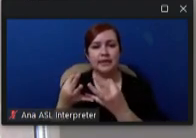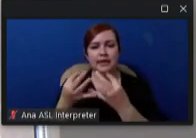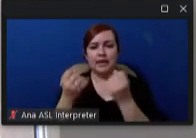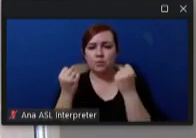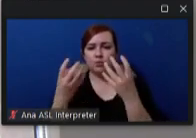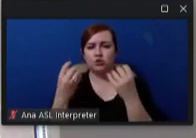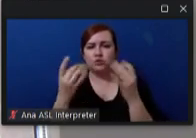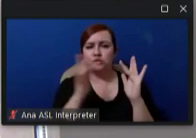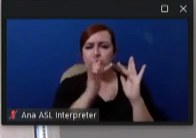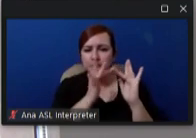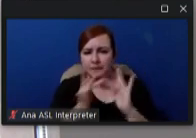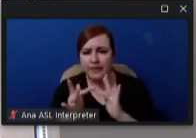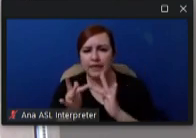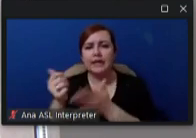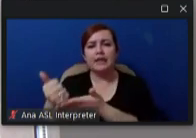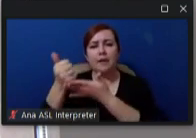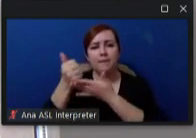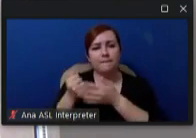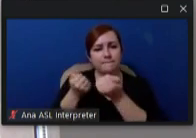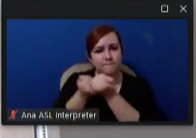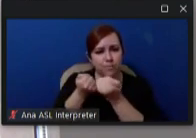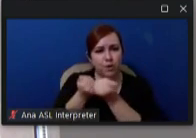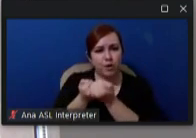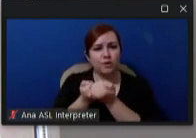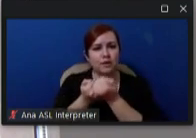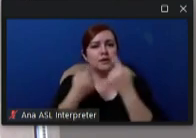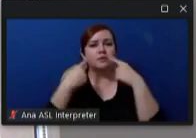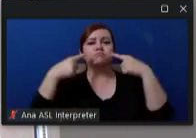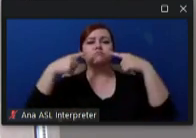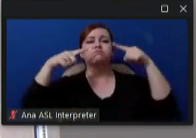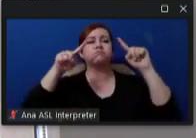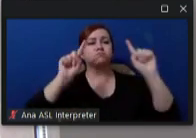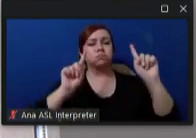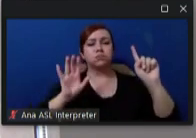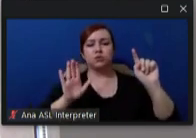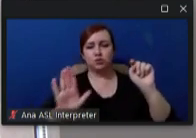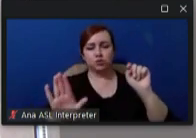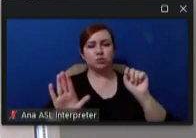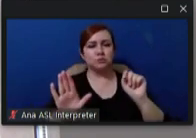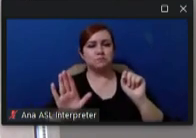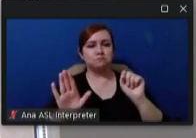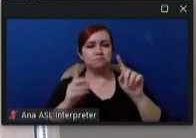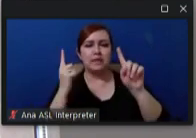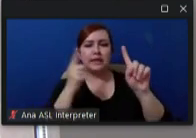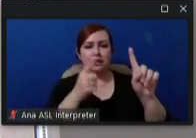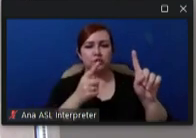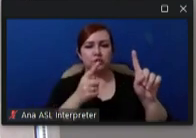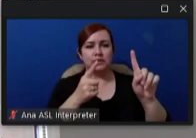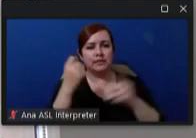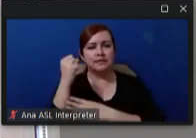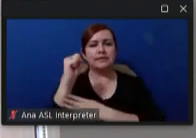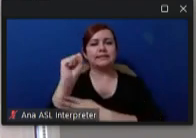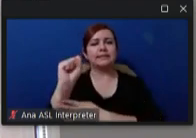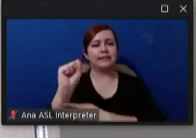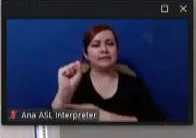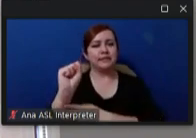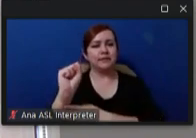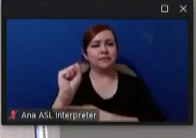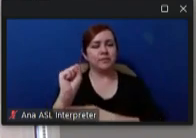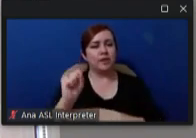resiliencia las que nos impulsan a seguir luchando por la accesibilidad y la igualdad de derechos. Además, extendemos